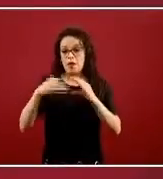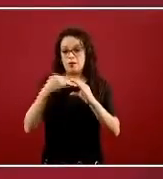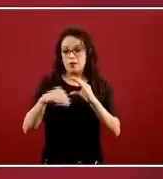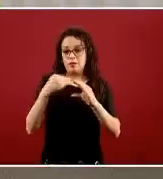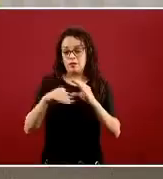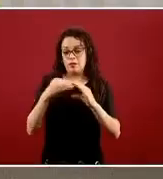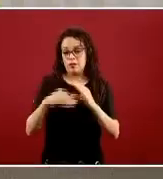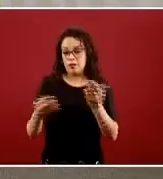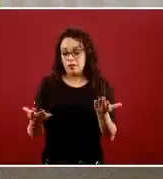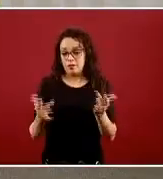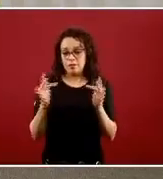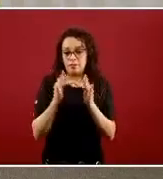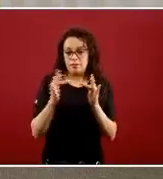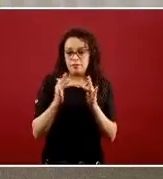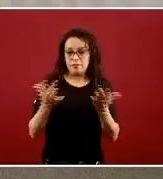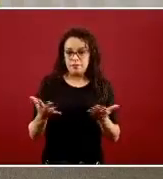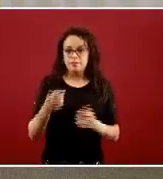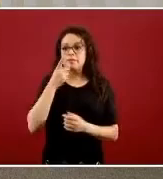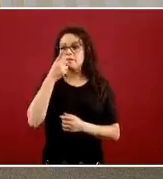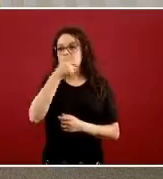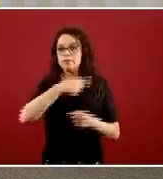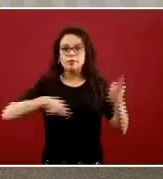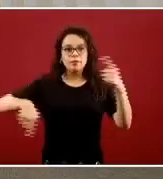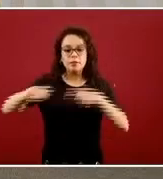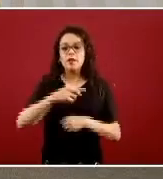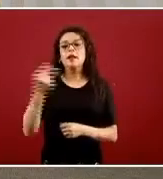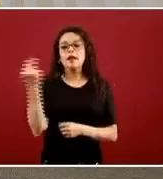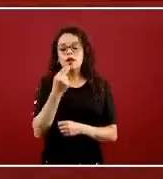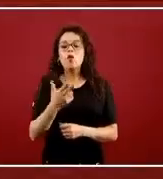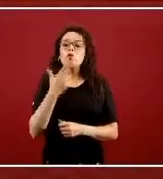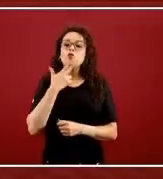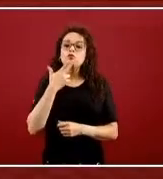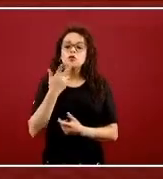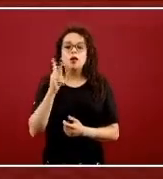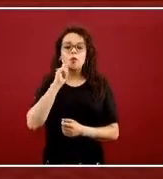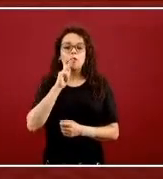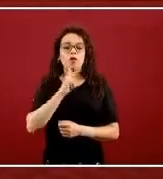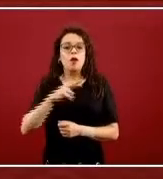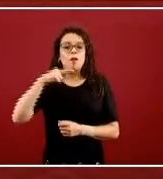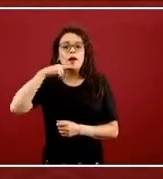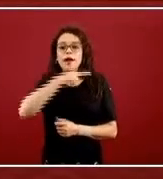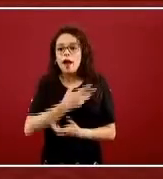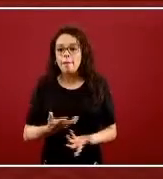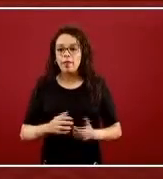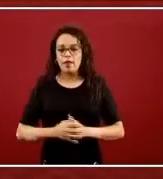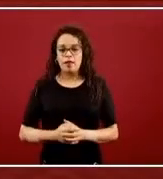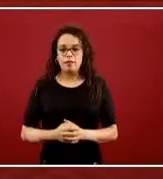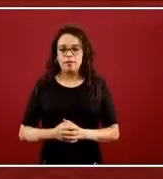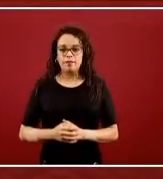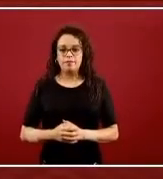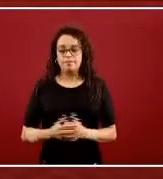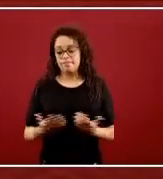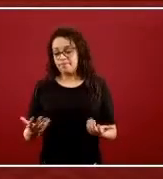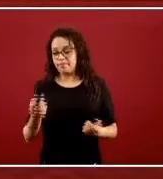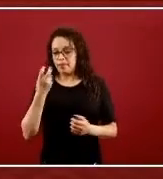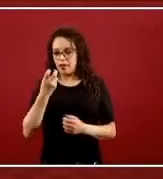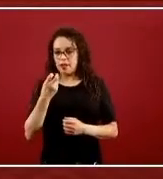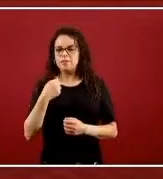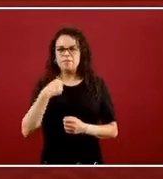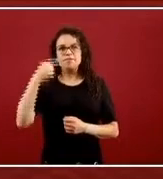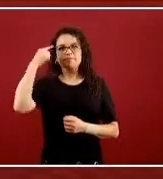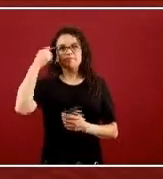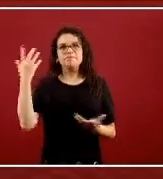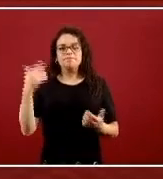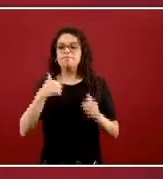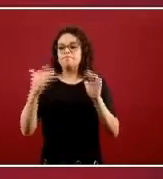e intermediarios que dicen usemos pruebas rápidas. Bueno, nos dimos a la tarea de establecer contacto con las autoridades